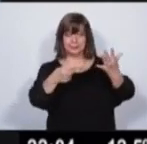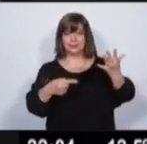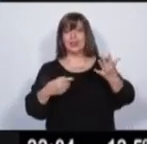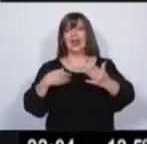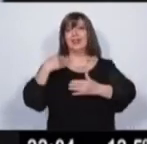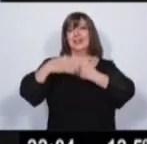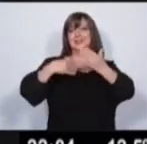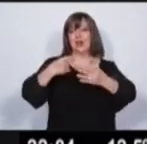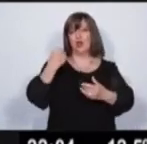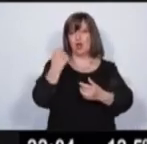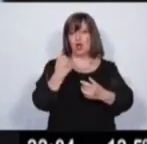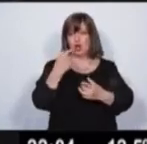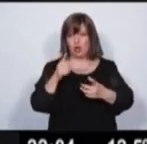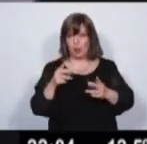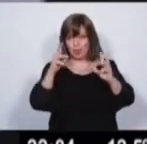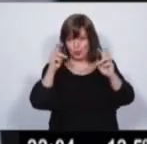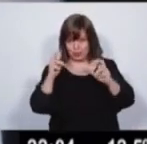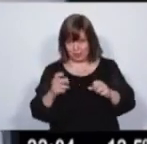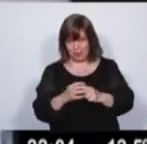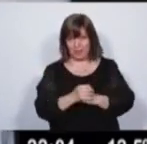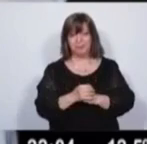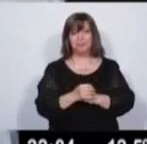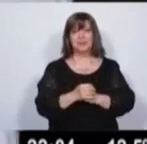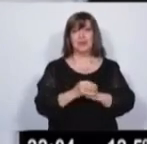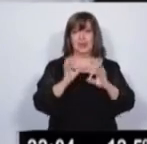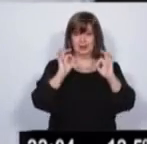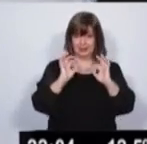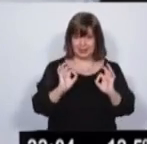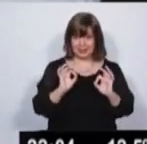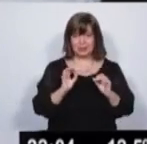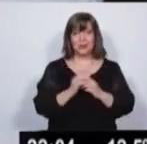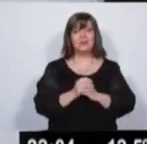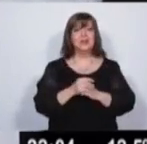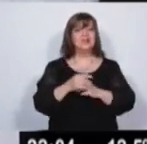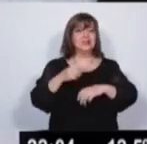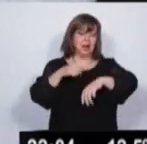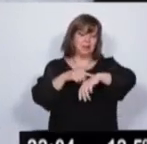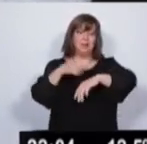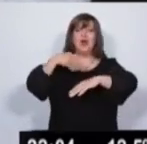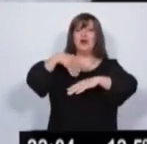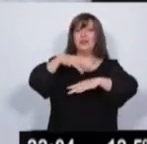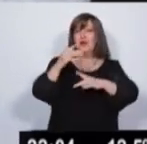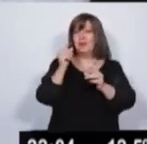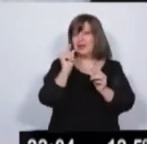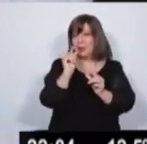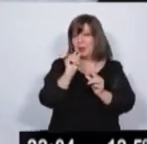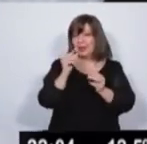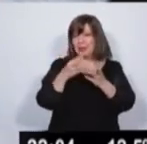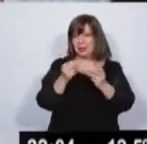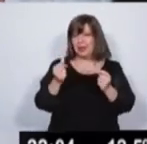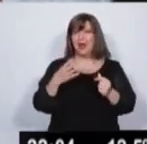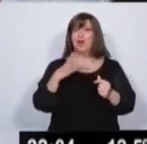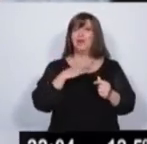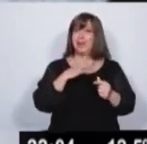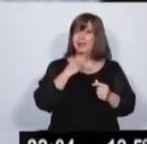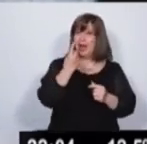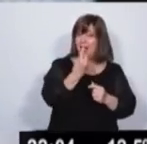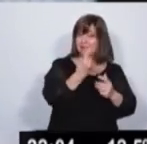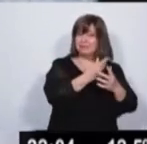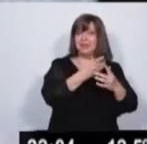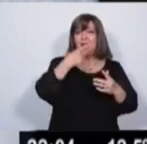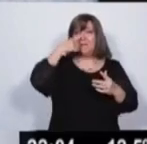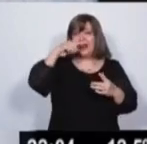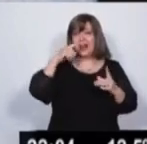desarrollo económico Este era el tópico de este bloque Así es nos acercamos al final de este debate pero aún queda escuchar la palabra